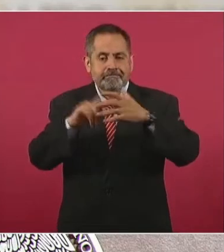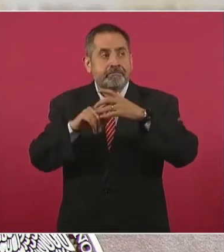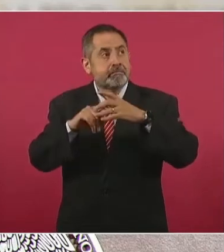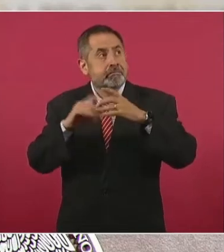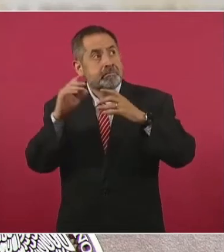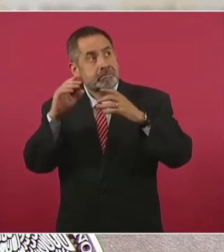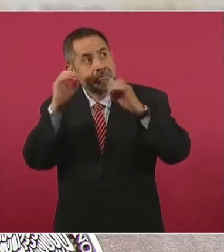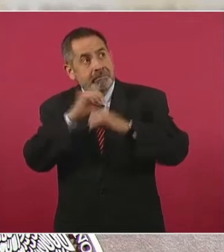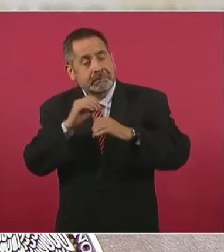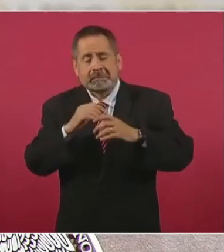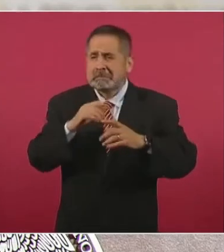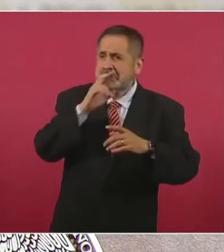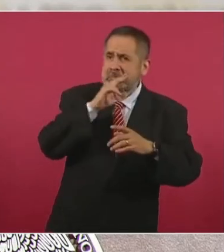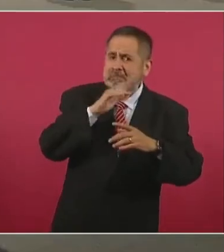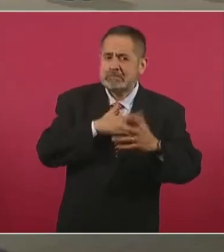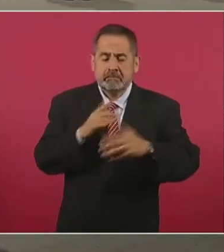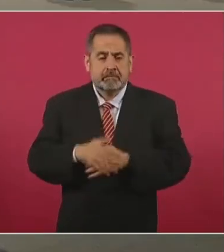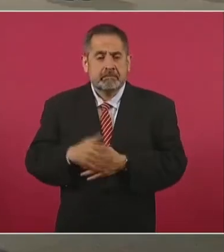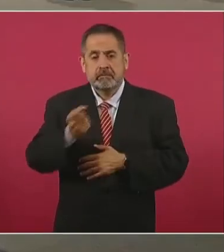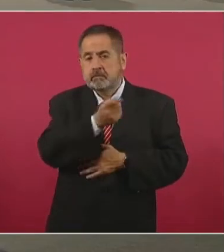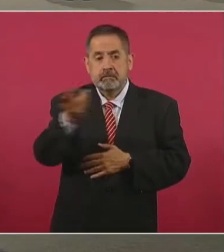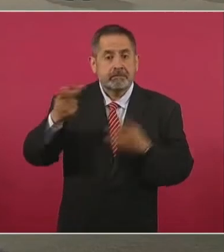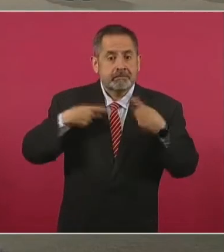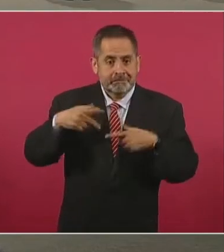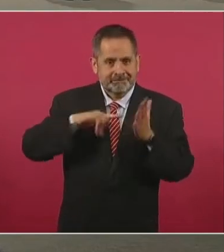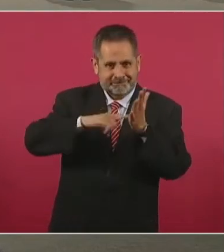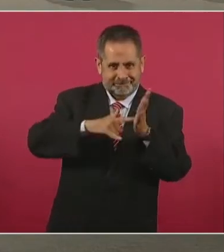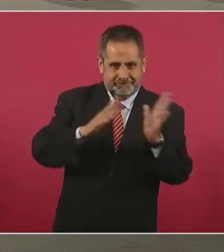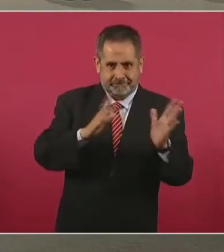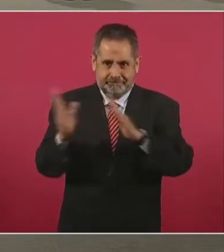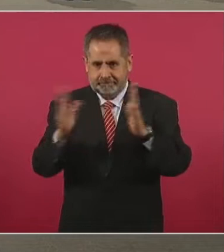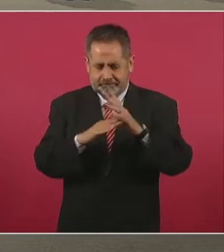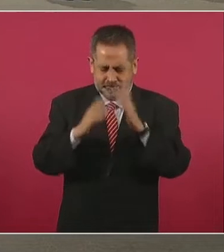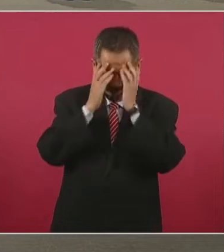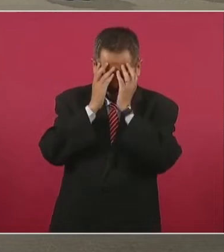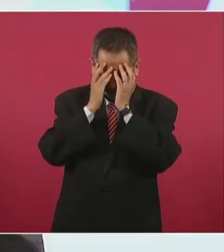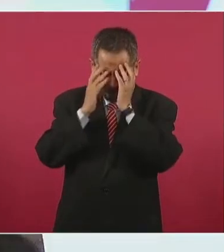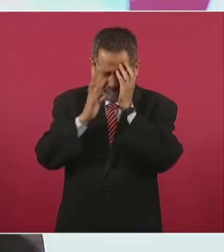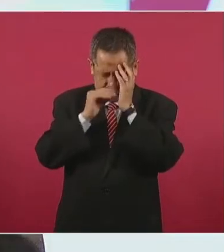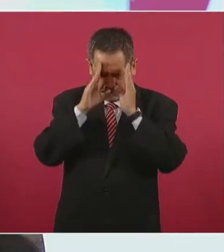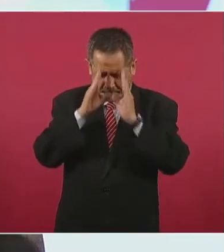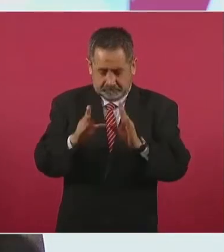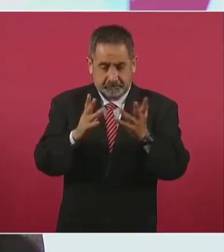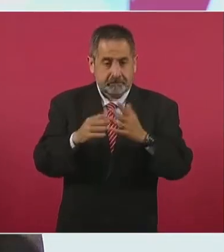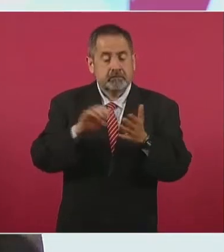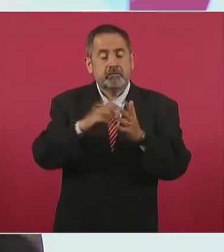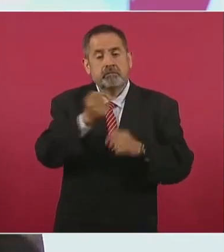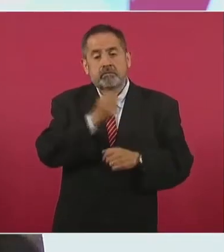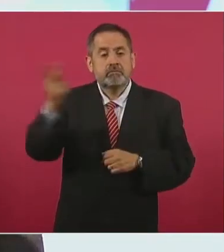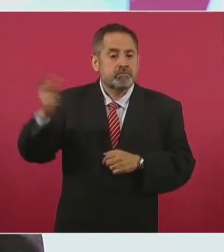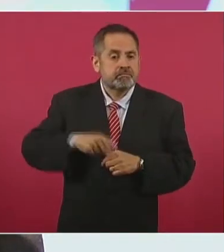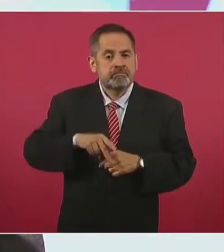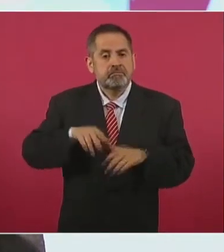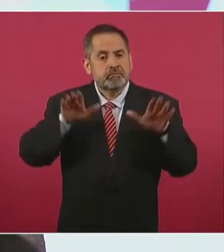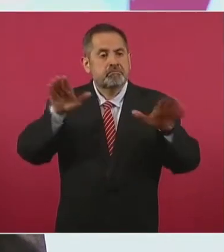requieren de concentración para realizar funciones al iniciar el día, como son pilotos, los escolares,